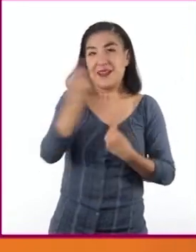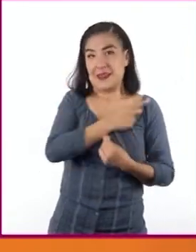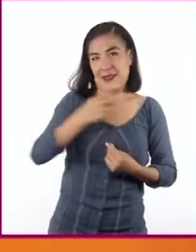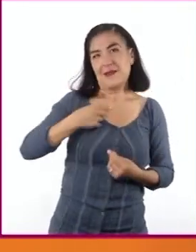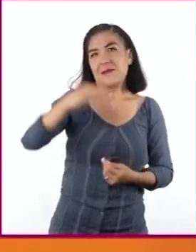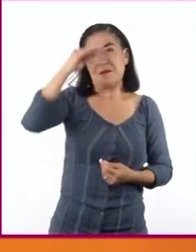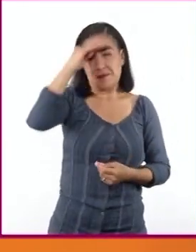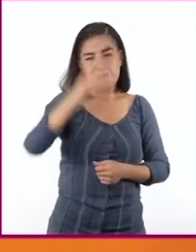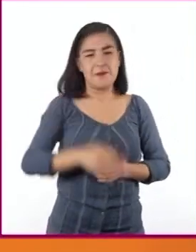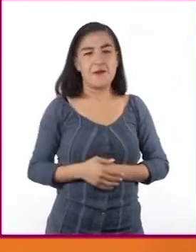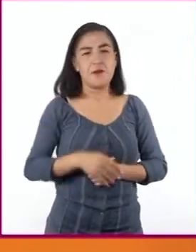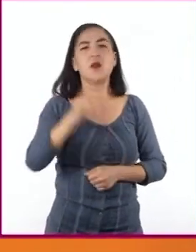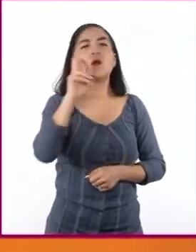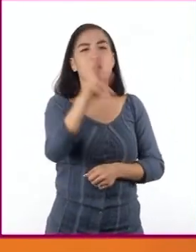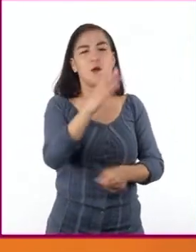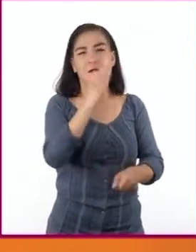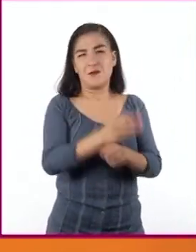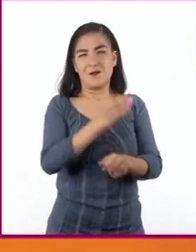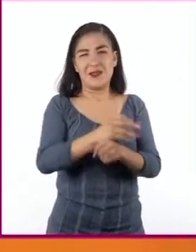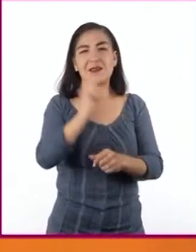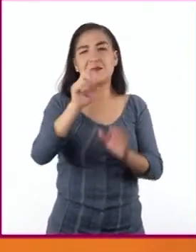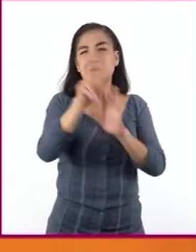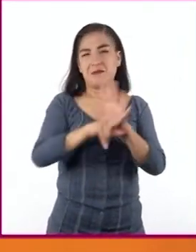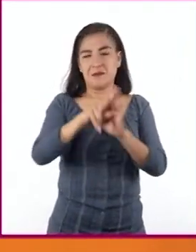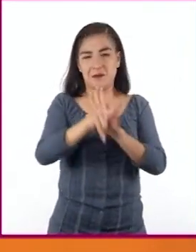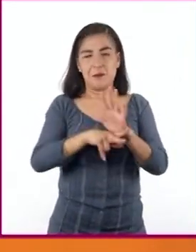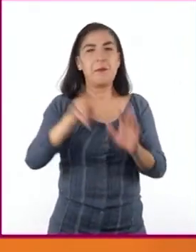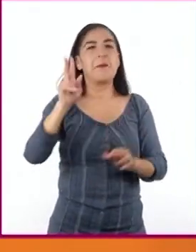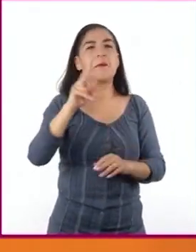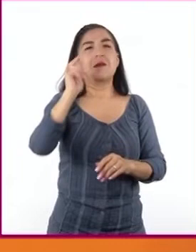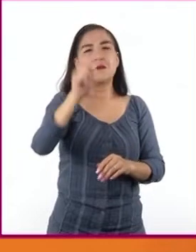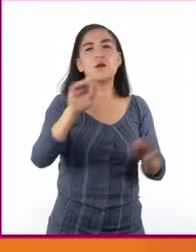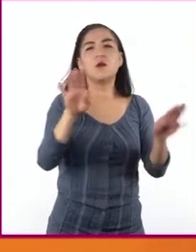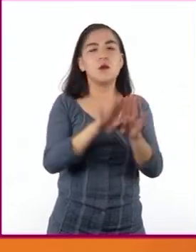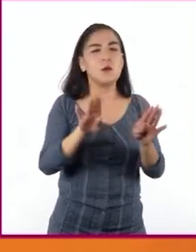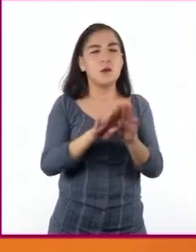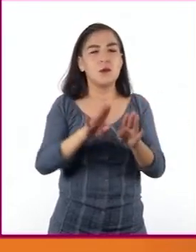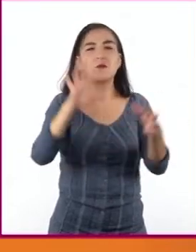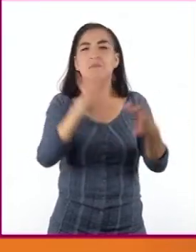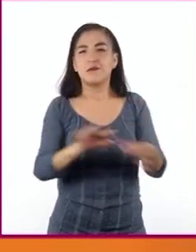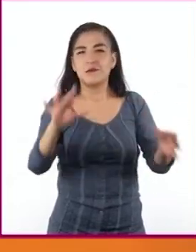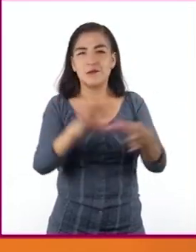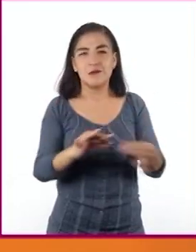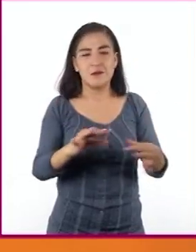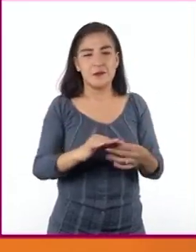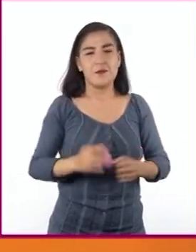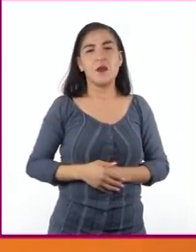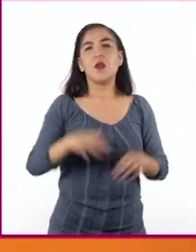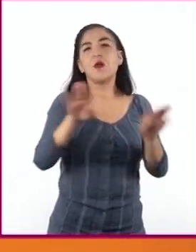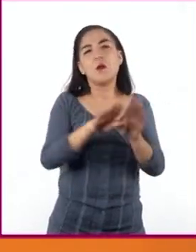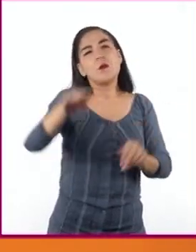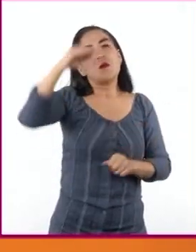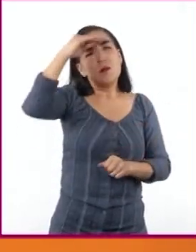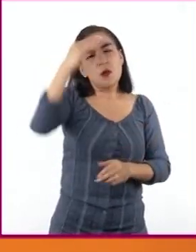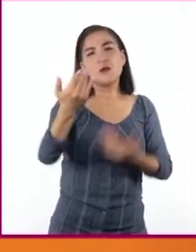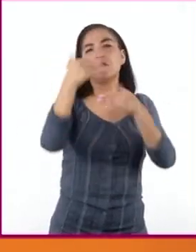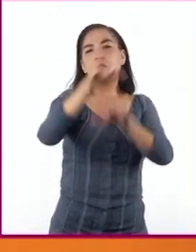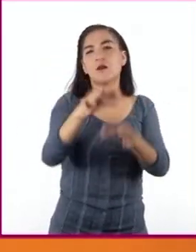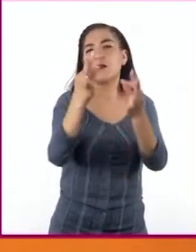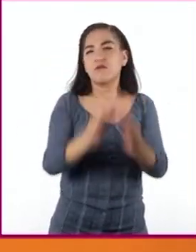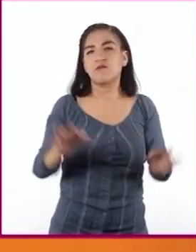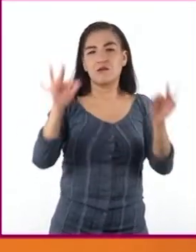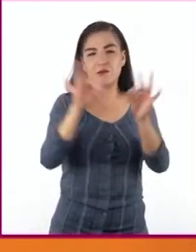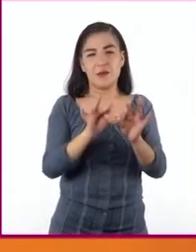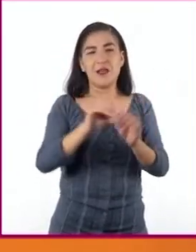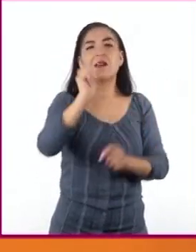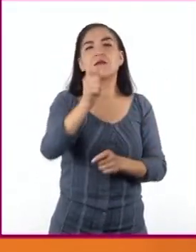escuchar el siguiente fragmento audiovisual. A partir del caso que se plantea, reflexionen sobre la importancia